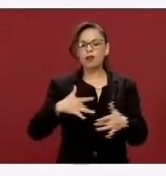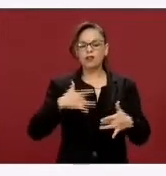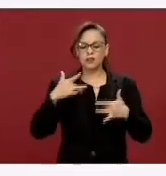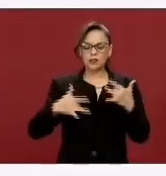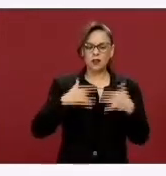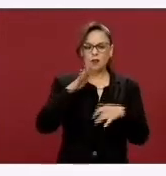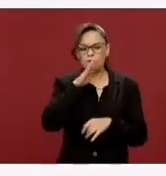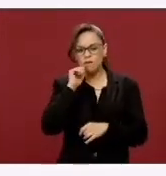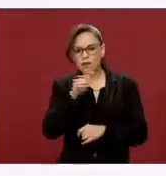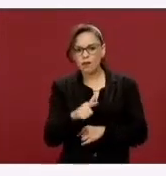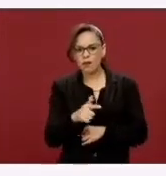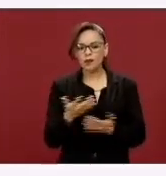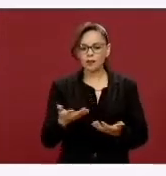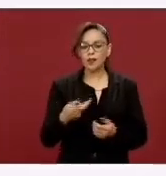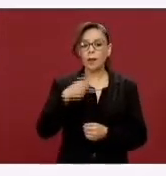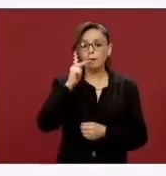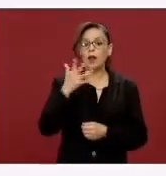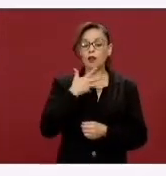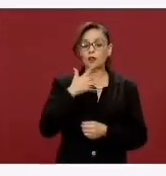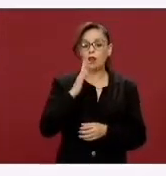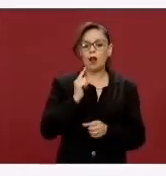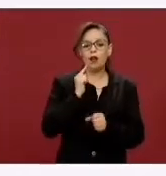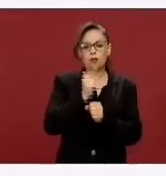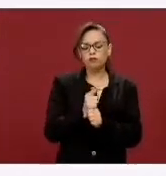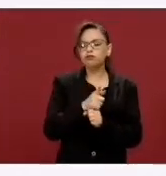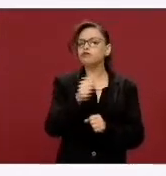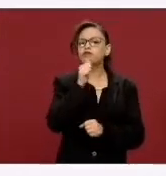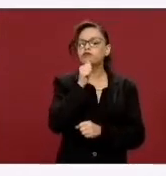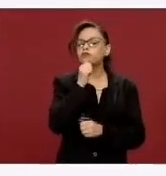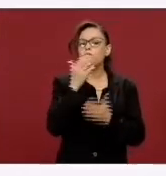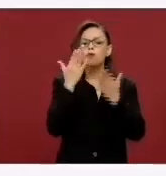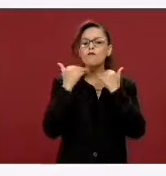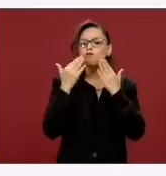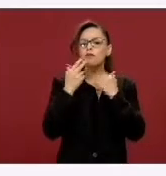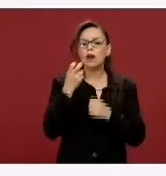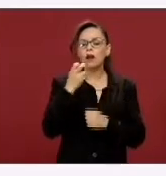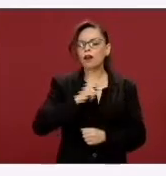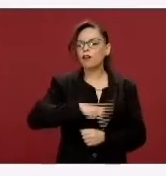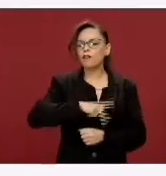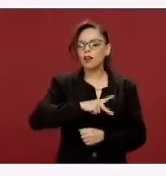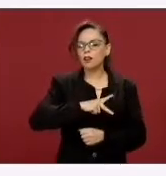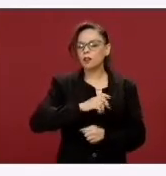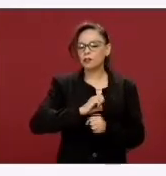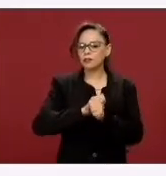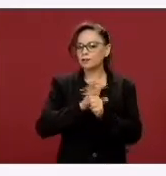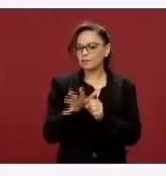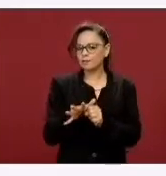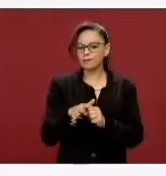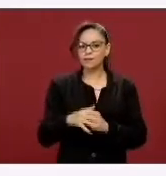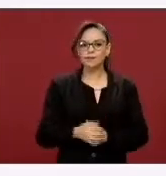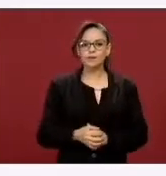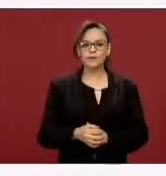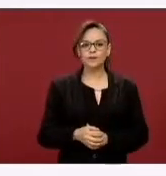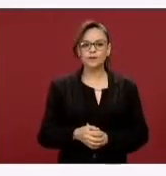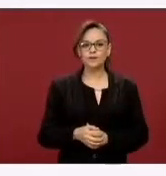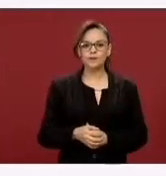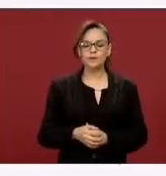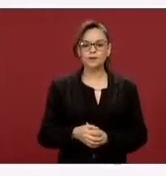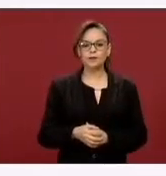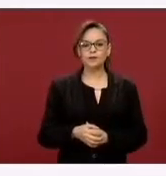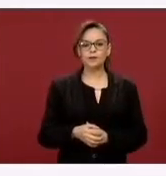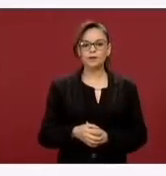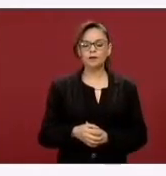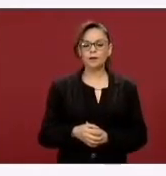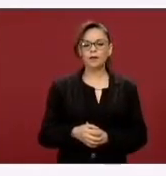se ha descartado la infección por este virus, y en una cantidad de personas que es variable cada día.